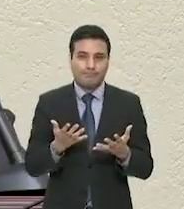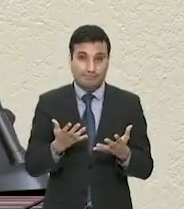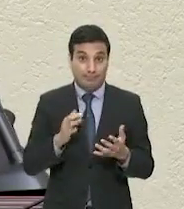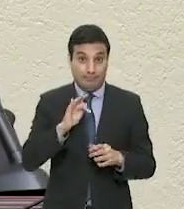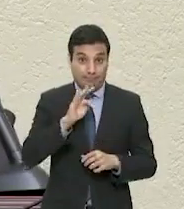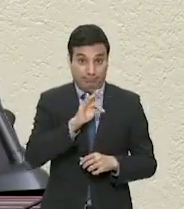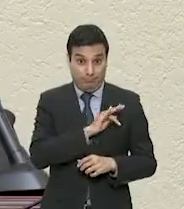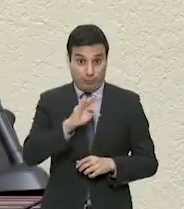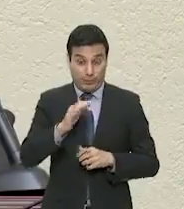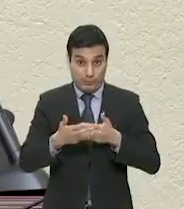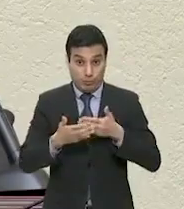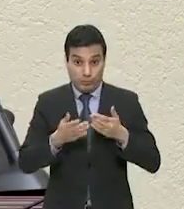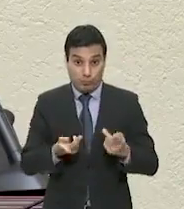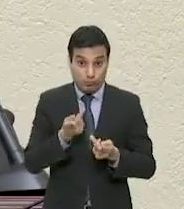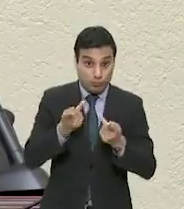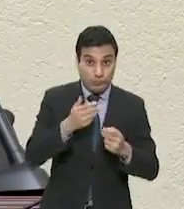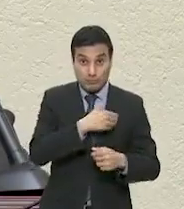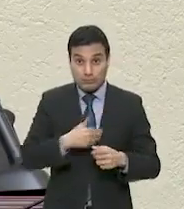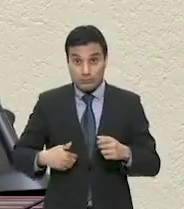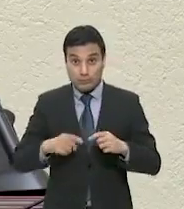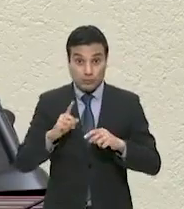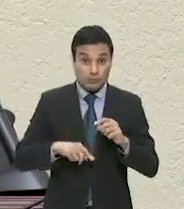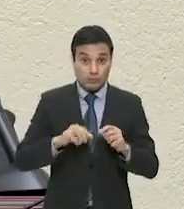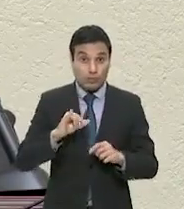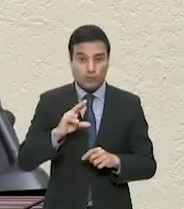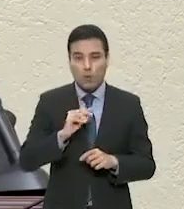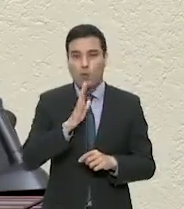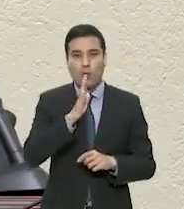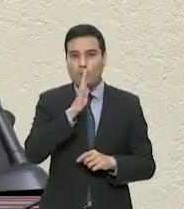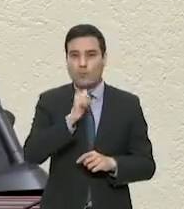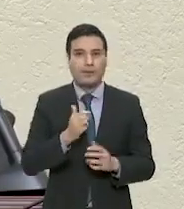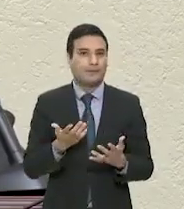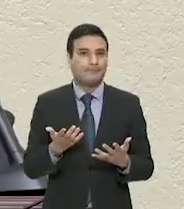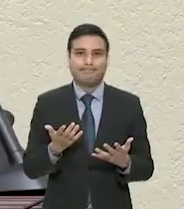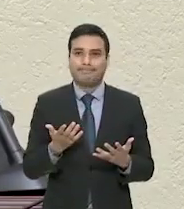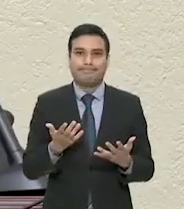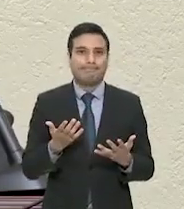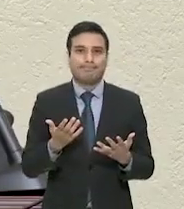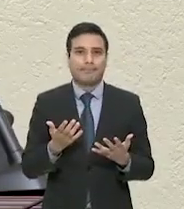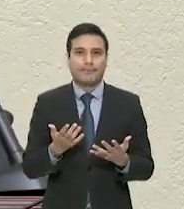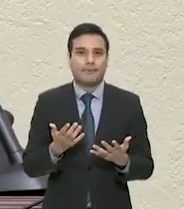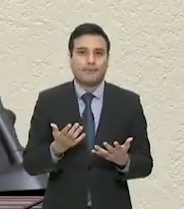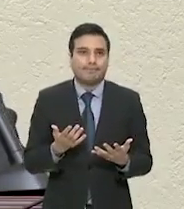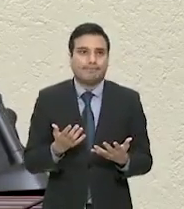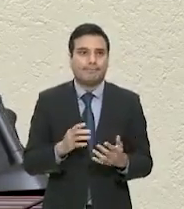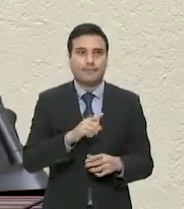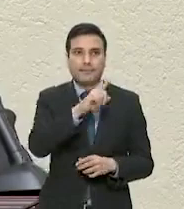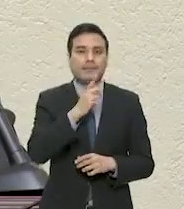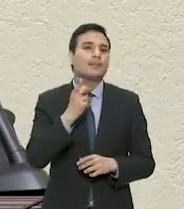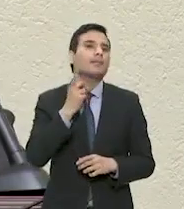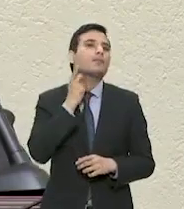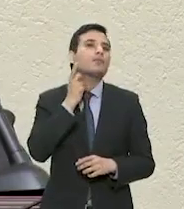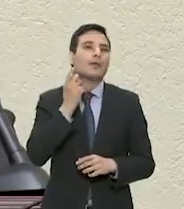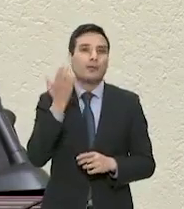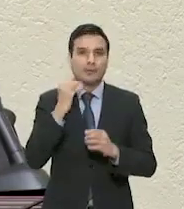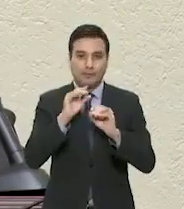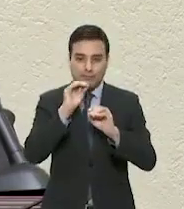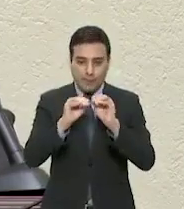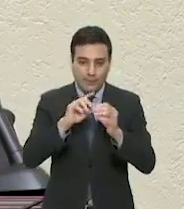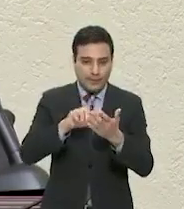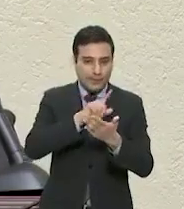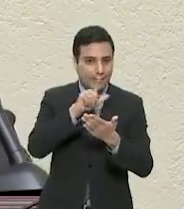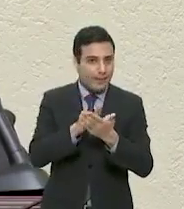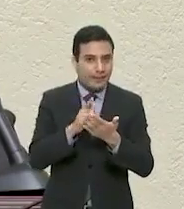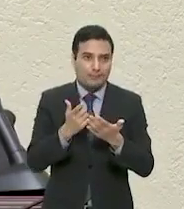ejercicio como la revocación de mandato en los términos establecidos por el propio legislador federal en la ley de la materia ante este